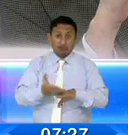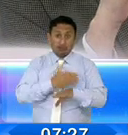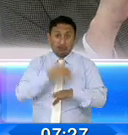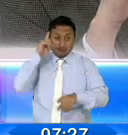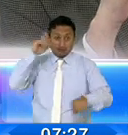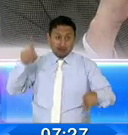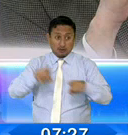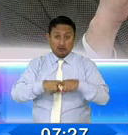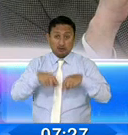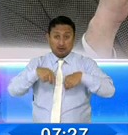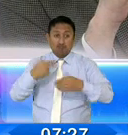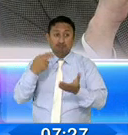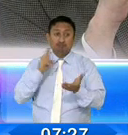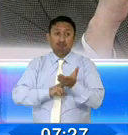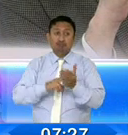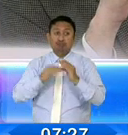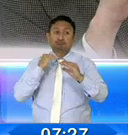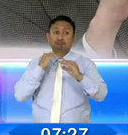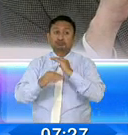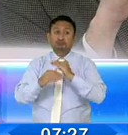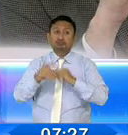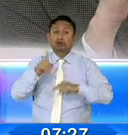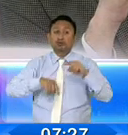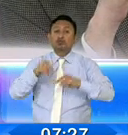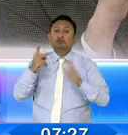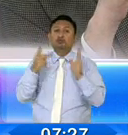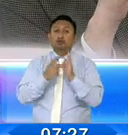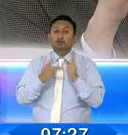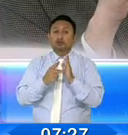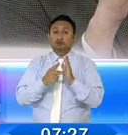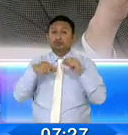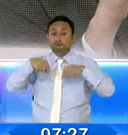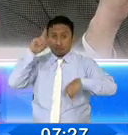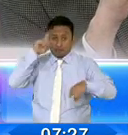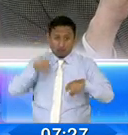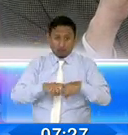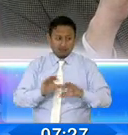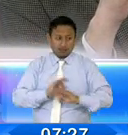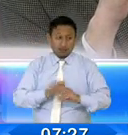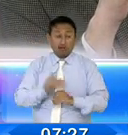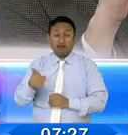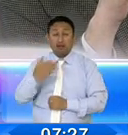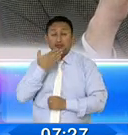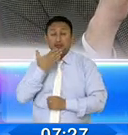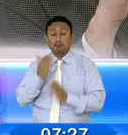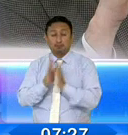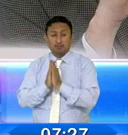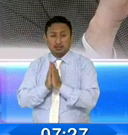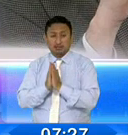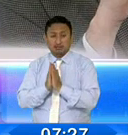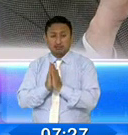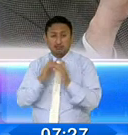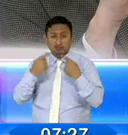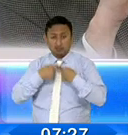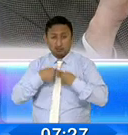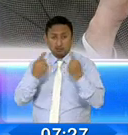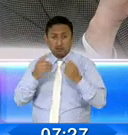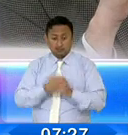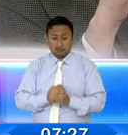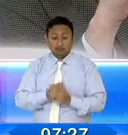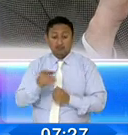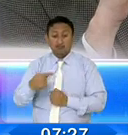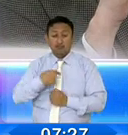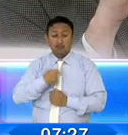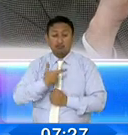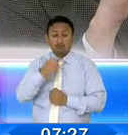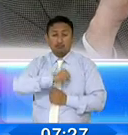carta de algunos puntos que no estaba de acuerdo. Él pide la proclamación y que esa proclamación le declaren a él como ganador.